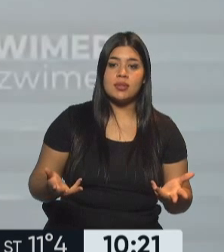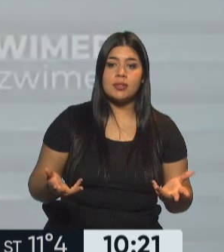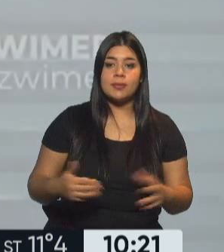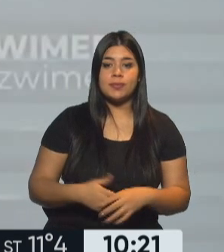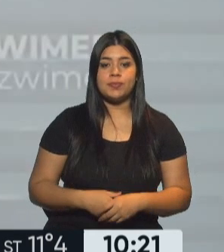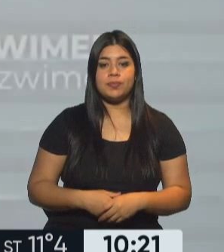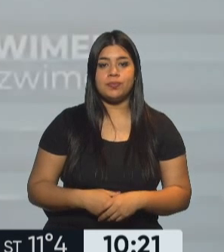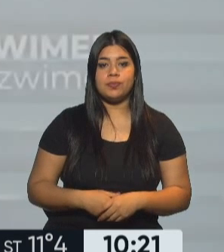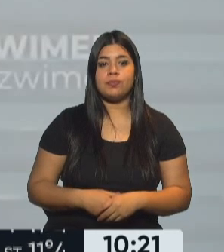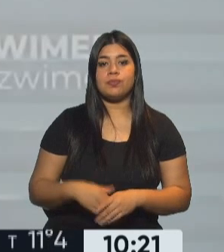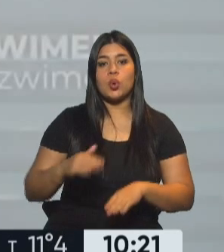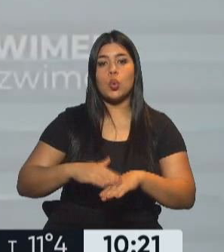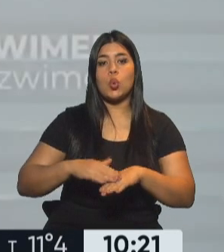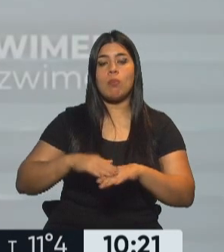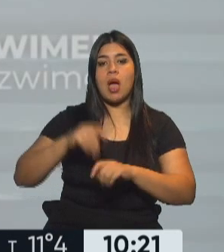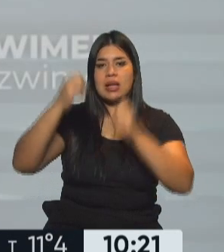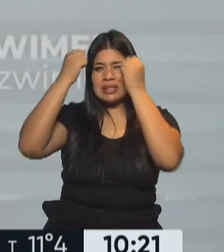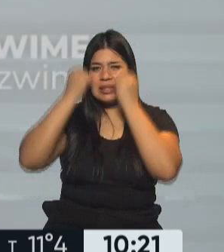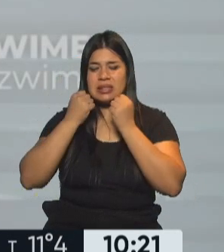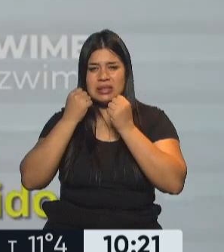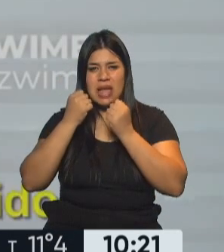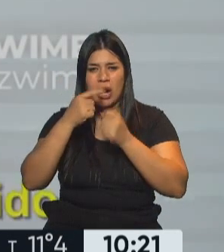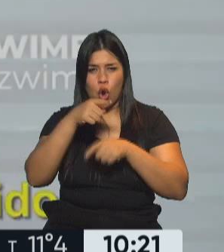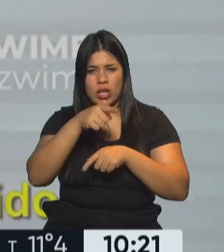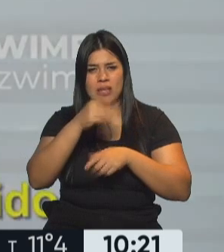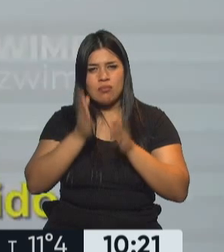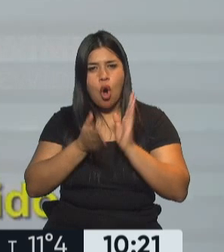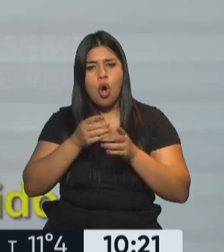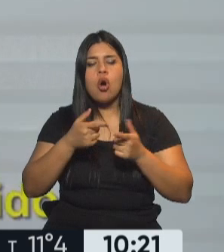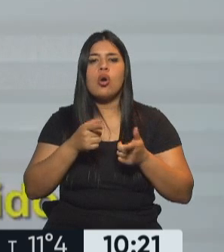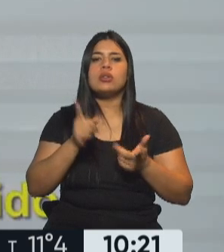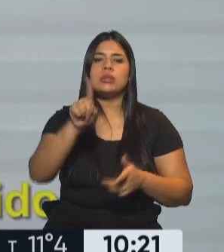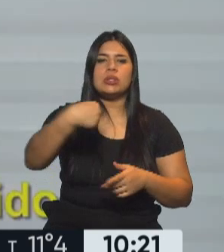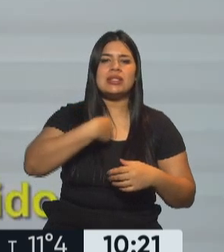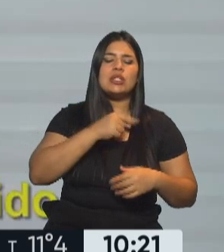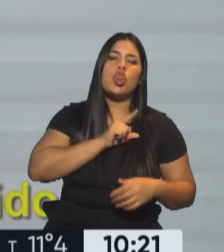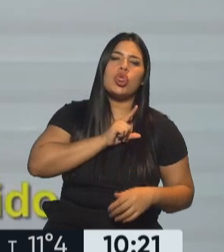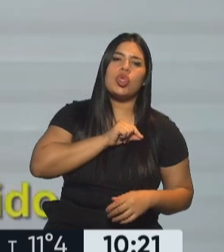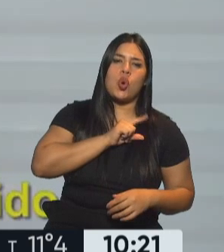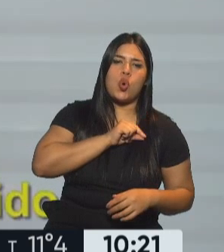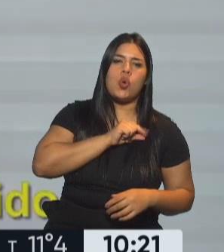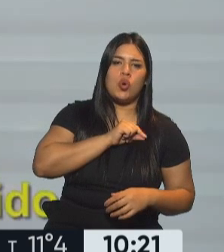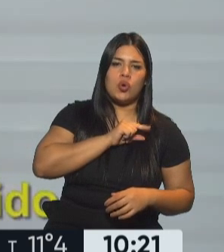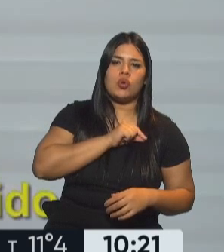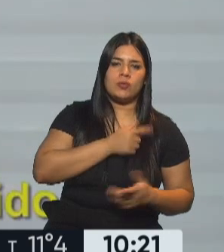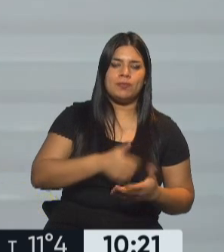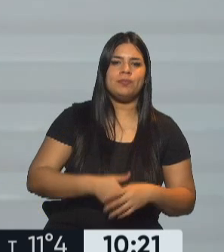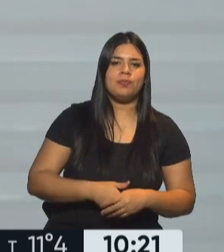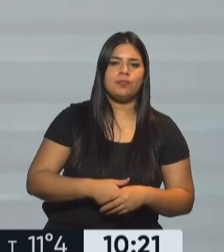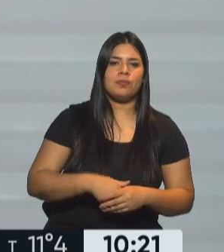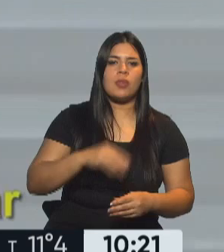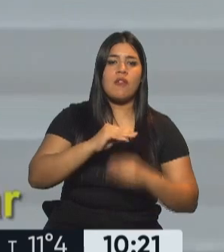por terrorismo hace muy doloroso para todo aquel que haya perdido un